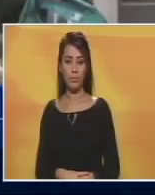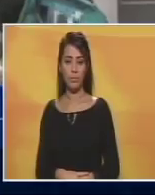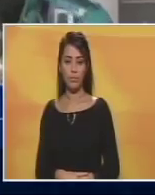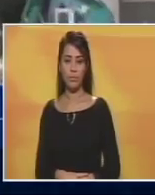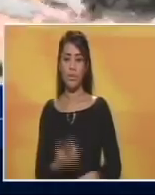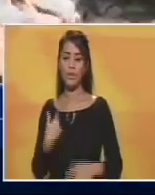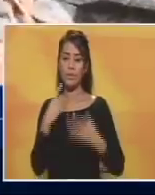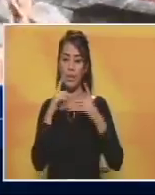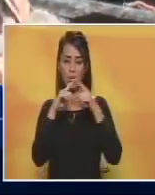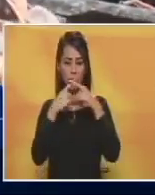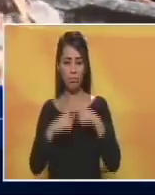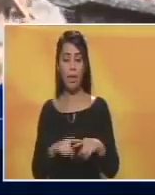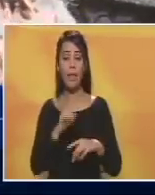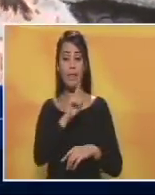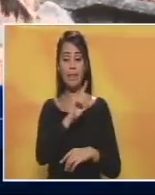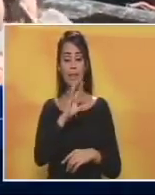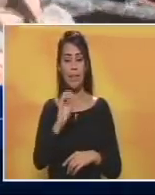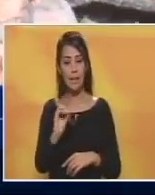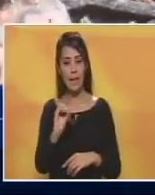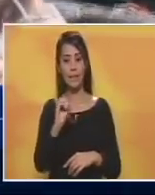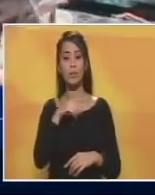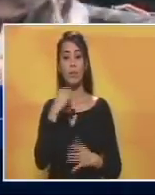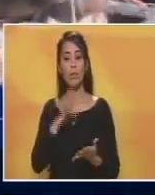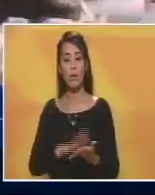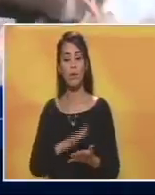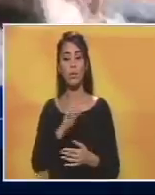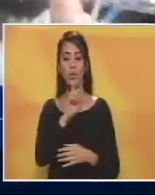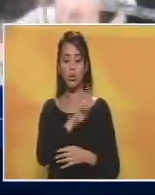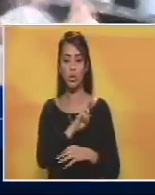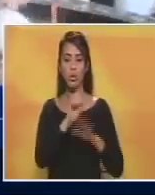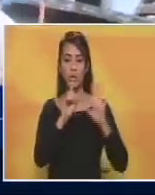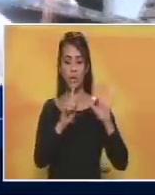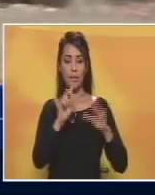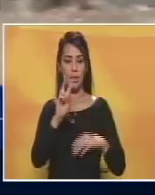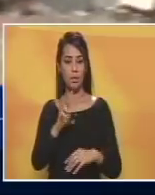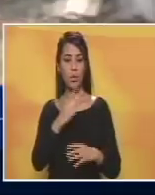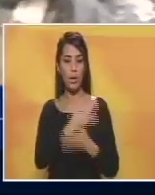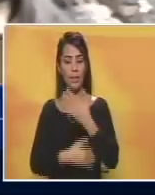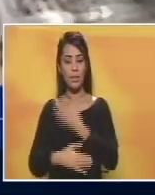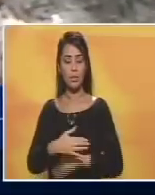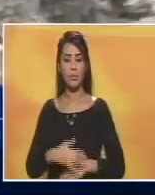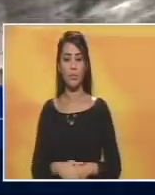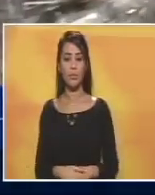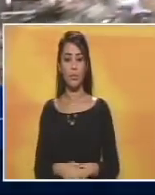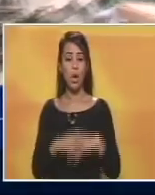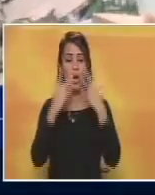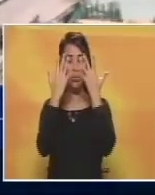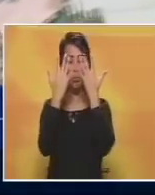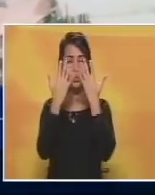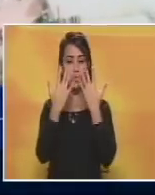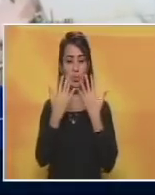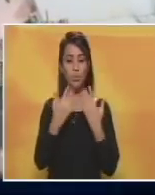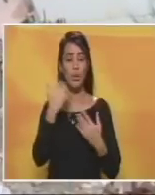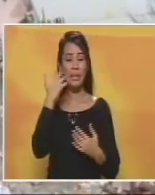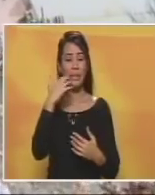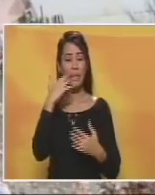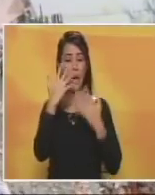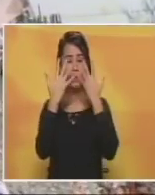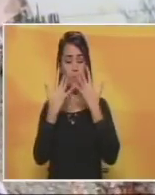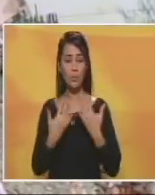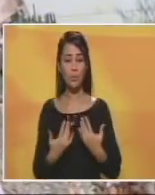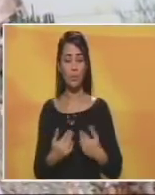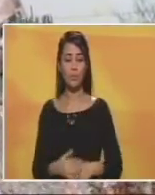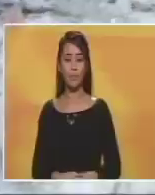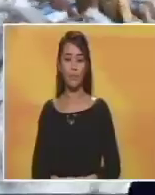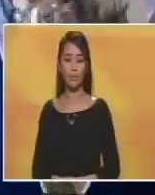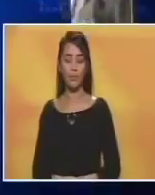momento se han registrado 10 muertos y 272 heridos. Las labores se han visto obstaculizadas por una ola de frío y repetidas réplicas.